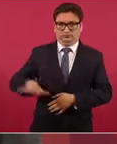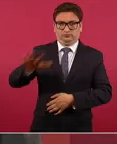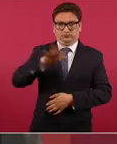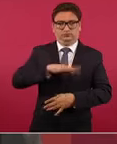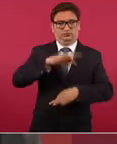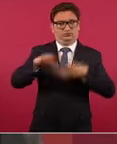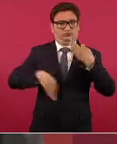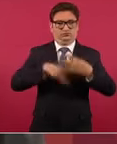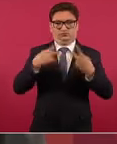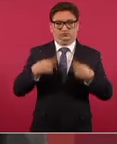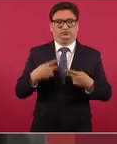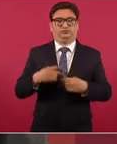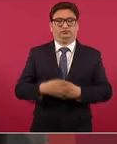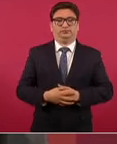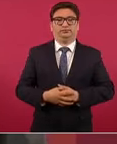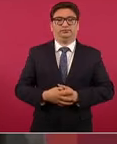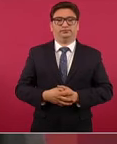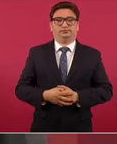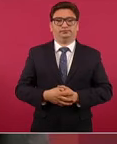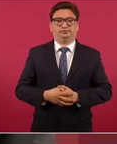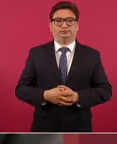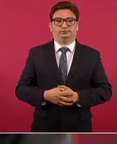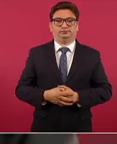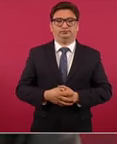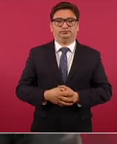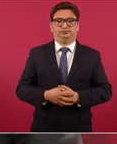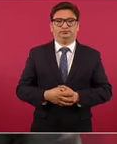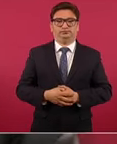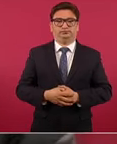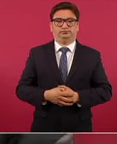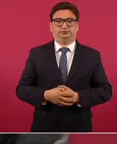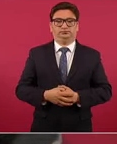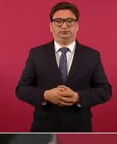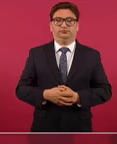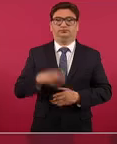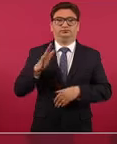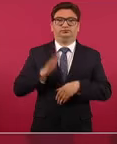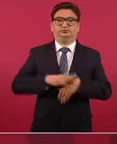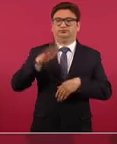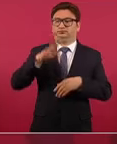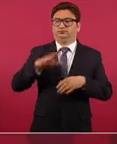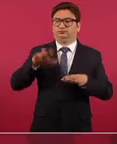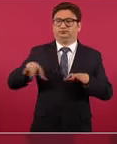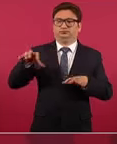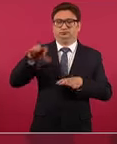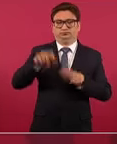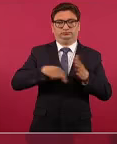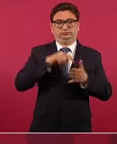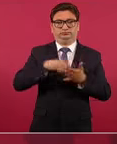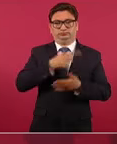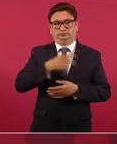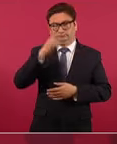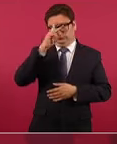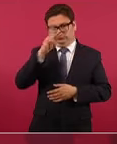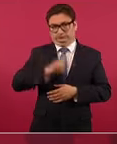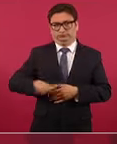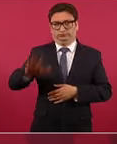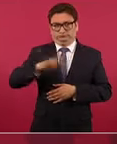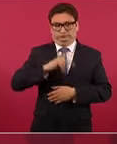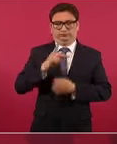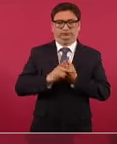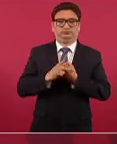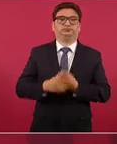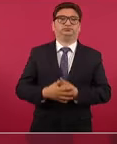sobre todo en las regiones más pobres del país cuando tomaron la